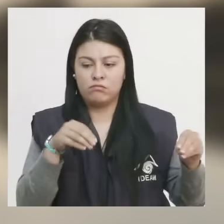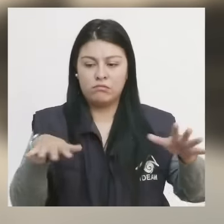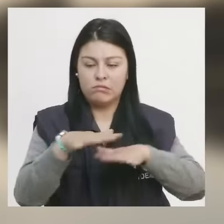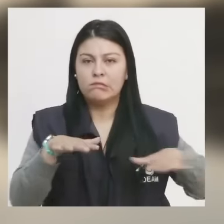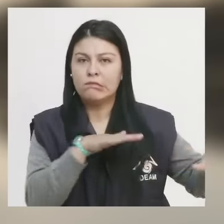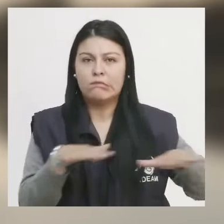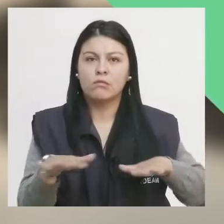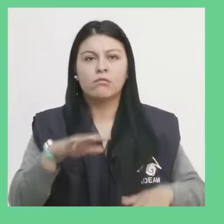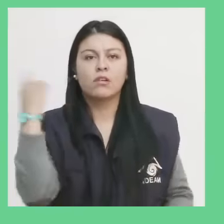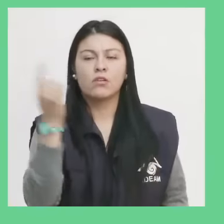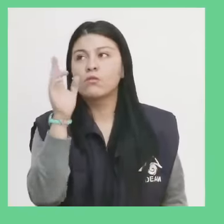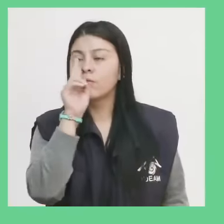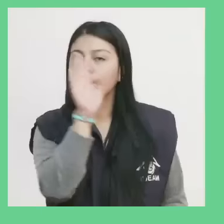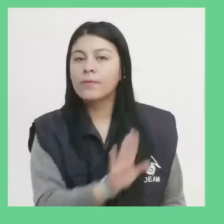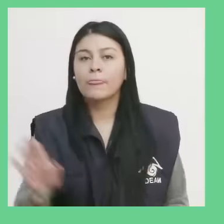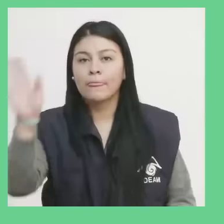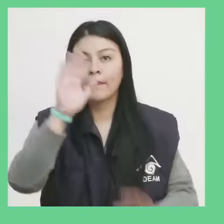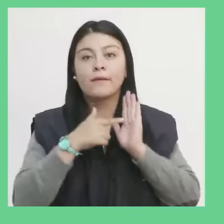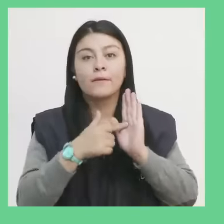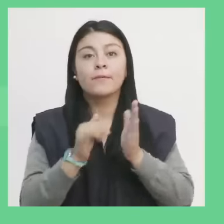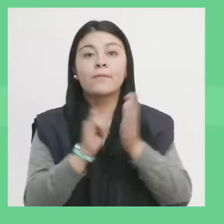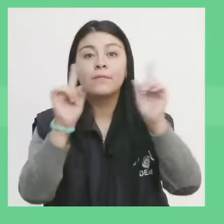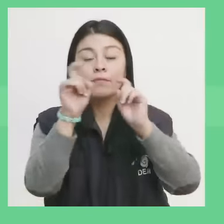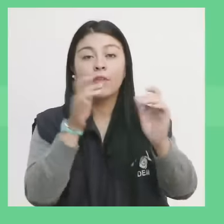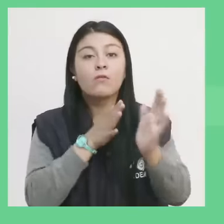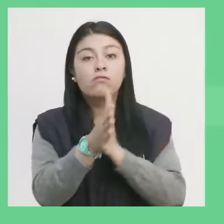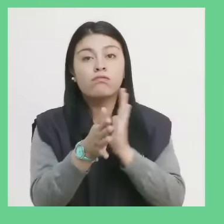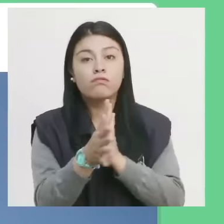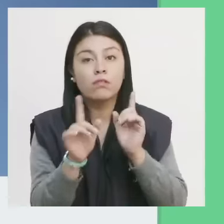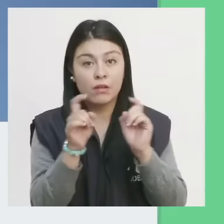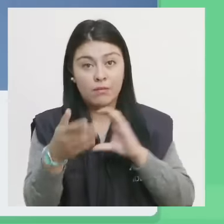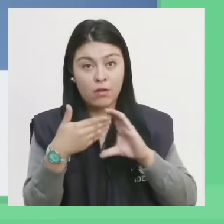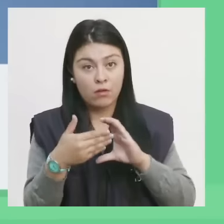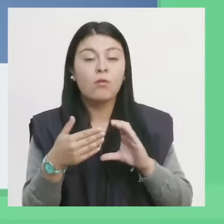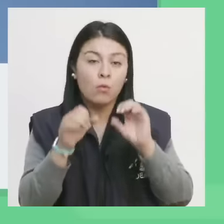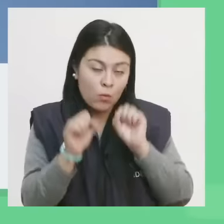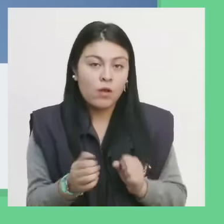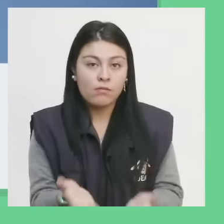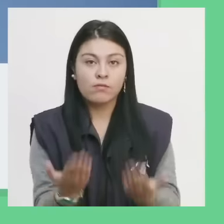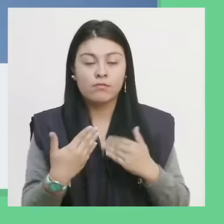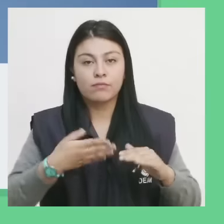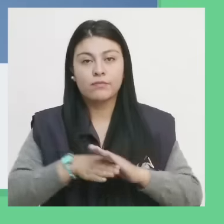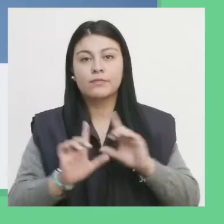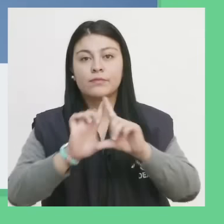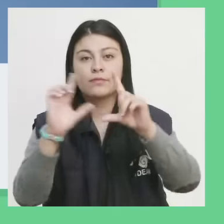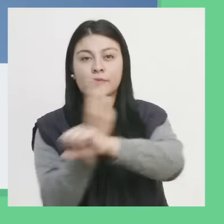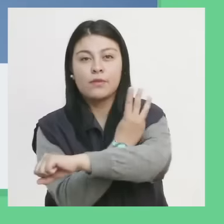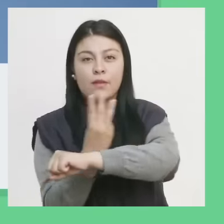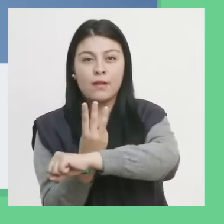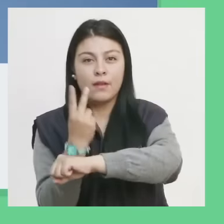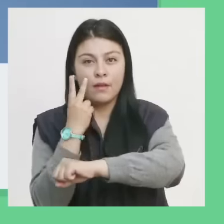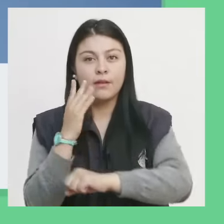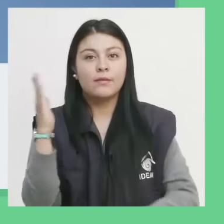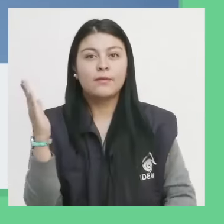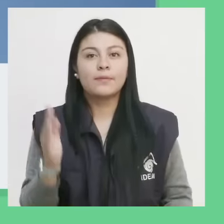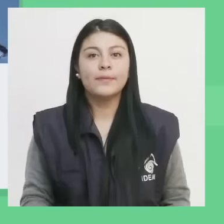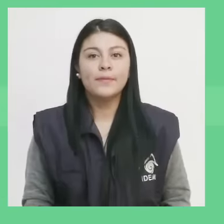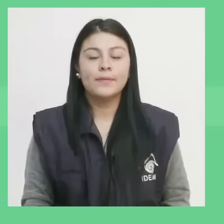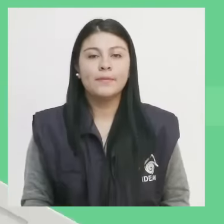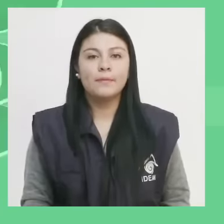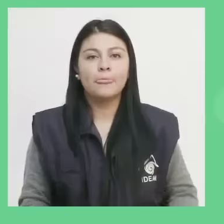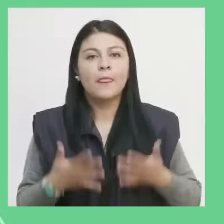del territorio nacional. Para mayor información sobre el pronóstico del tiempo, visítenos en www.ideam.gov.co. Y para